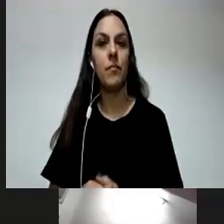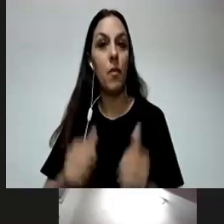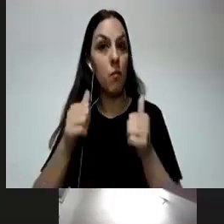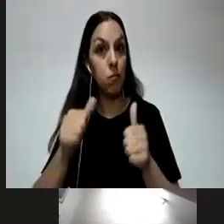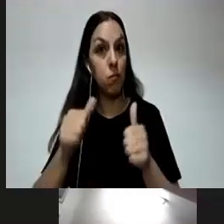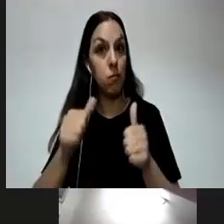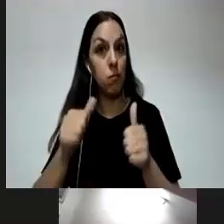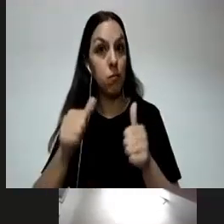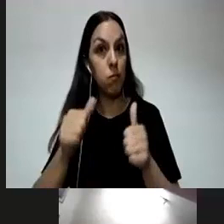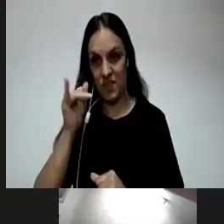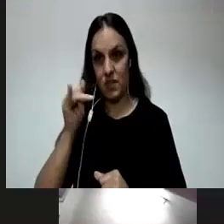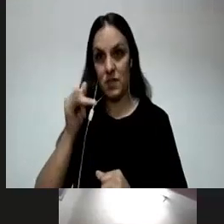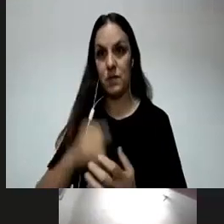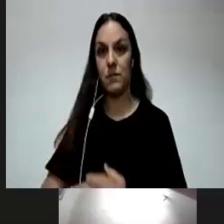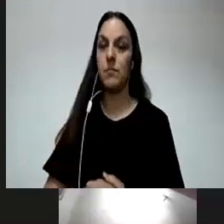Sí.